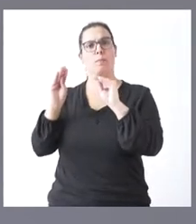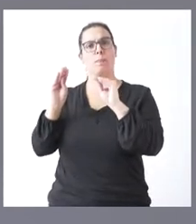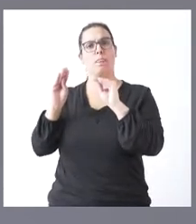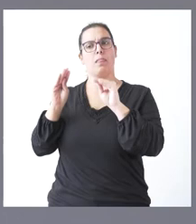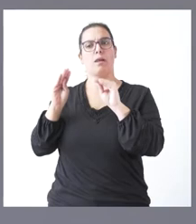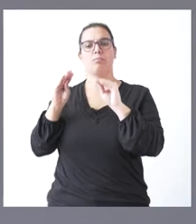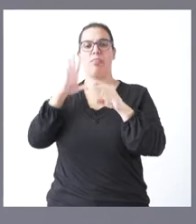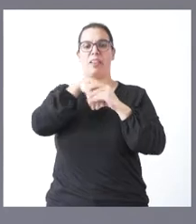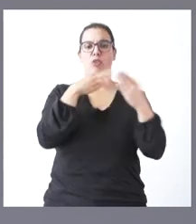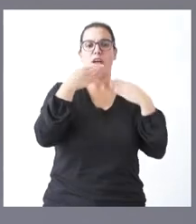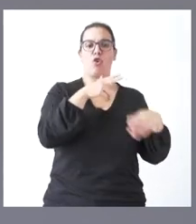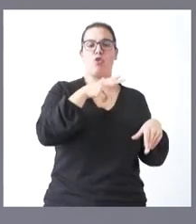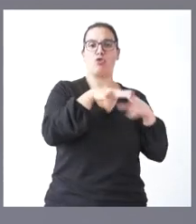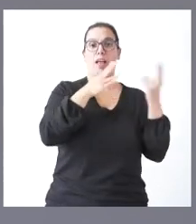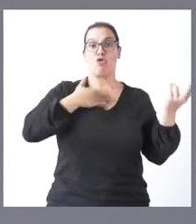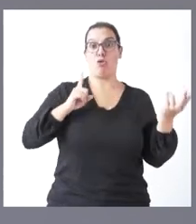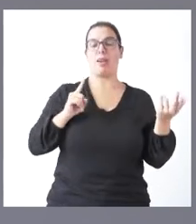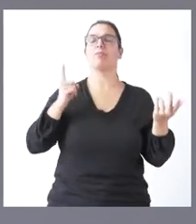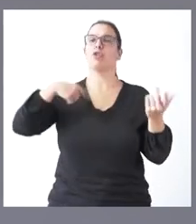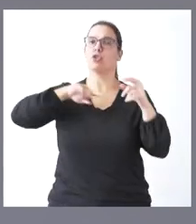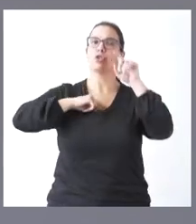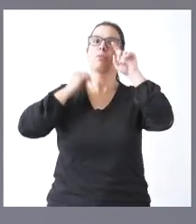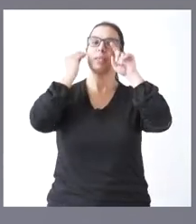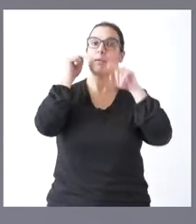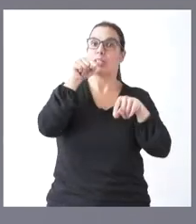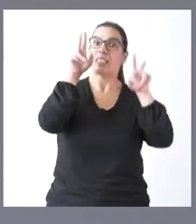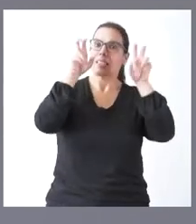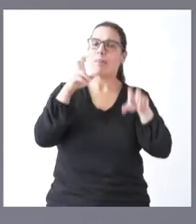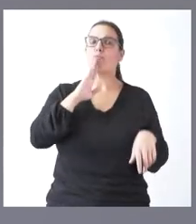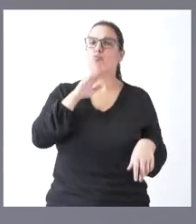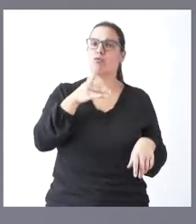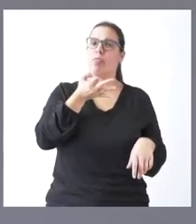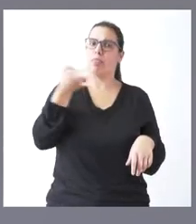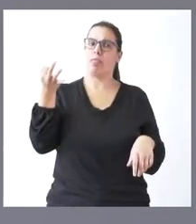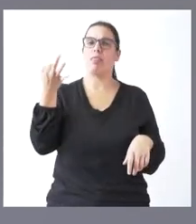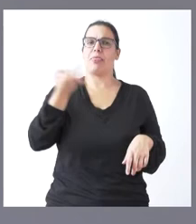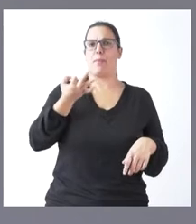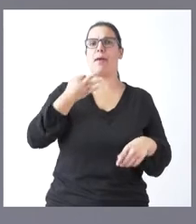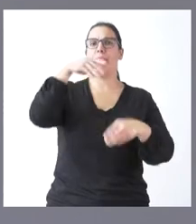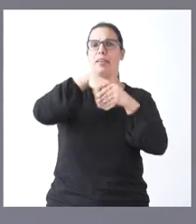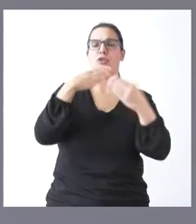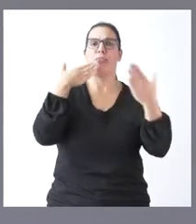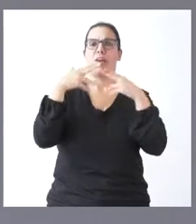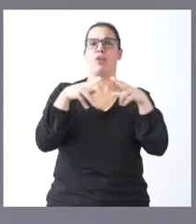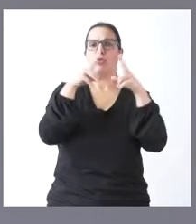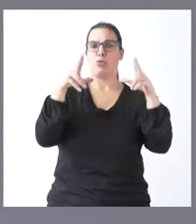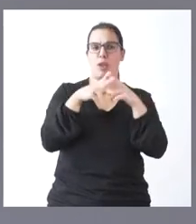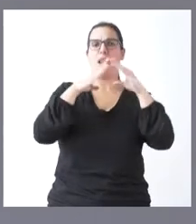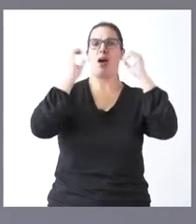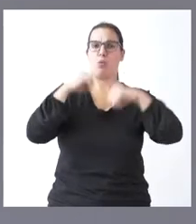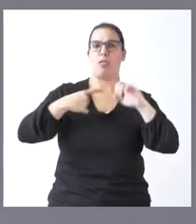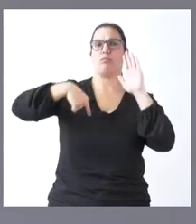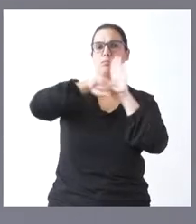ven al diálogo social nosotros creemos que este asunto y otros es bueno que esté en el ámbito del diálogo social y por tanto forman parte de sus acuerdos de algo